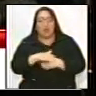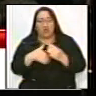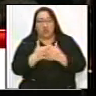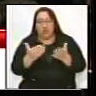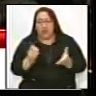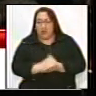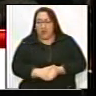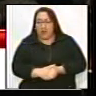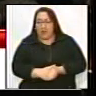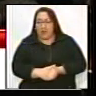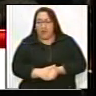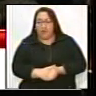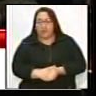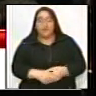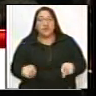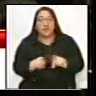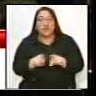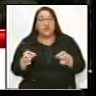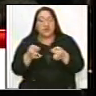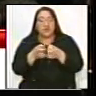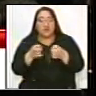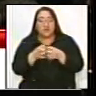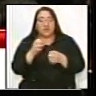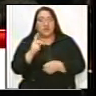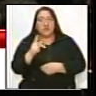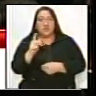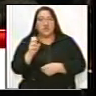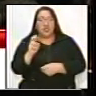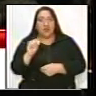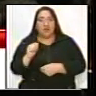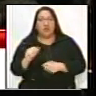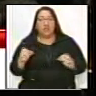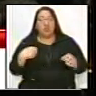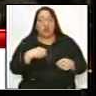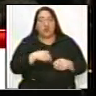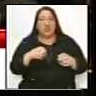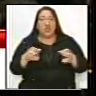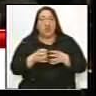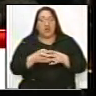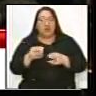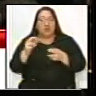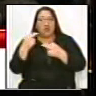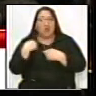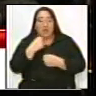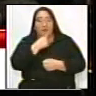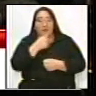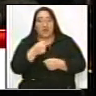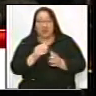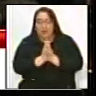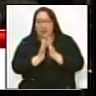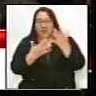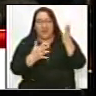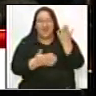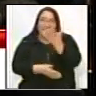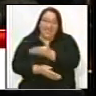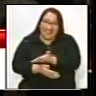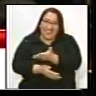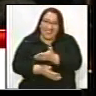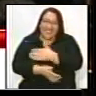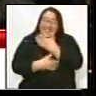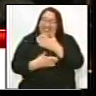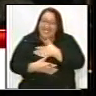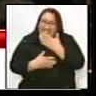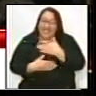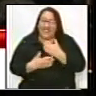tienen. También en el equipo tengo a Kevin, que es nuestro equipo, es nuestro responsable de prensa. Por favor, unas palmas para Kevin, para que se